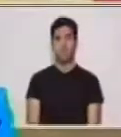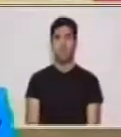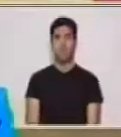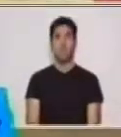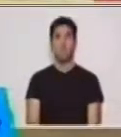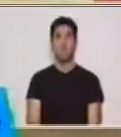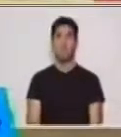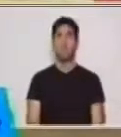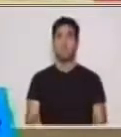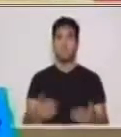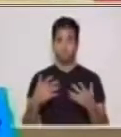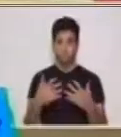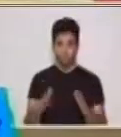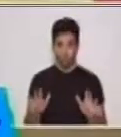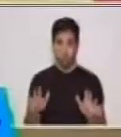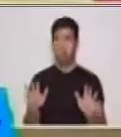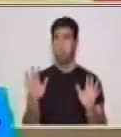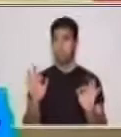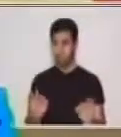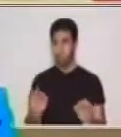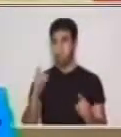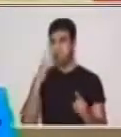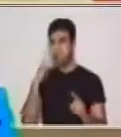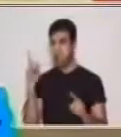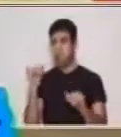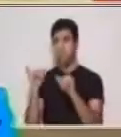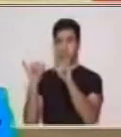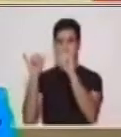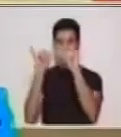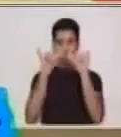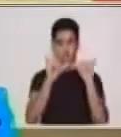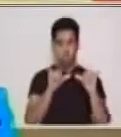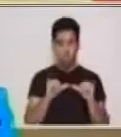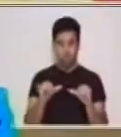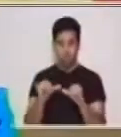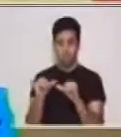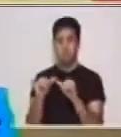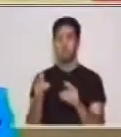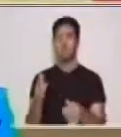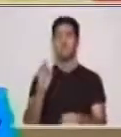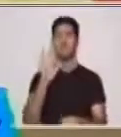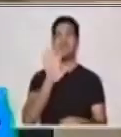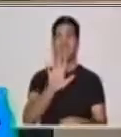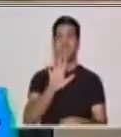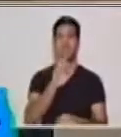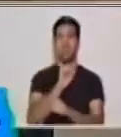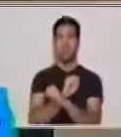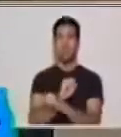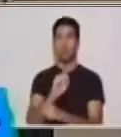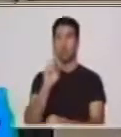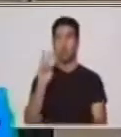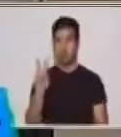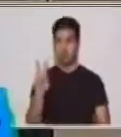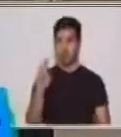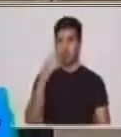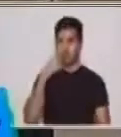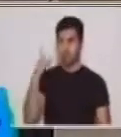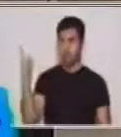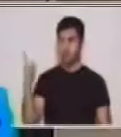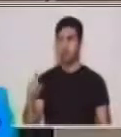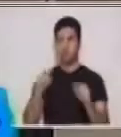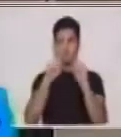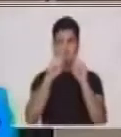Entonces, estos tienen que medir 5 por 2. Entonces tenemos acá